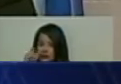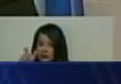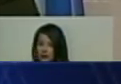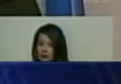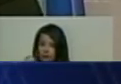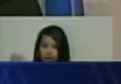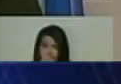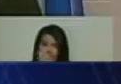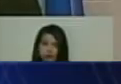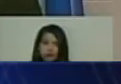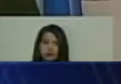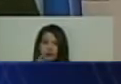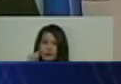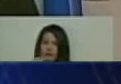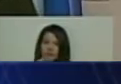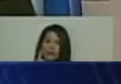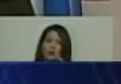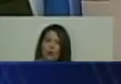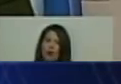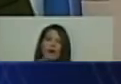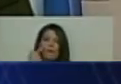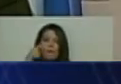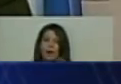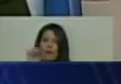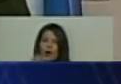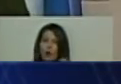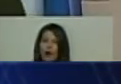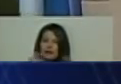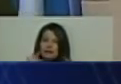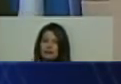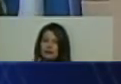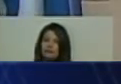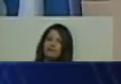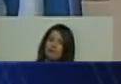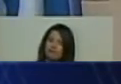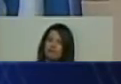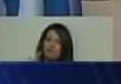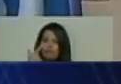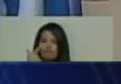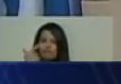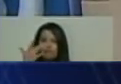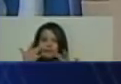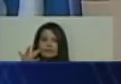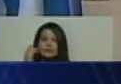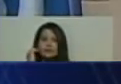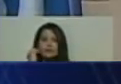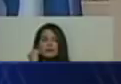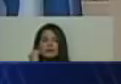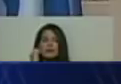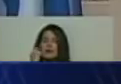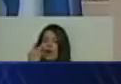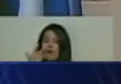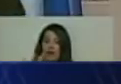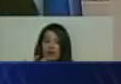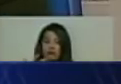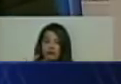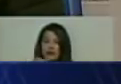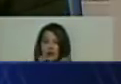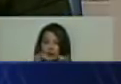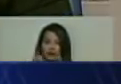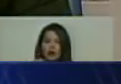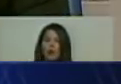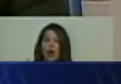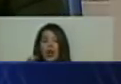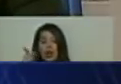de someterlo a una evaluación pericial y evidenciar, en base a estas denuncias, la